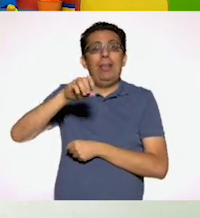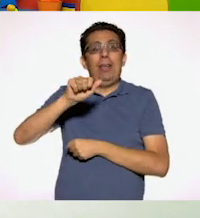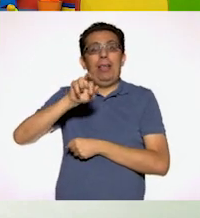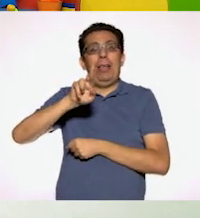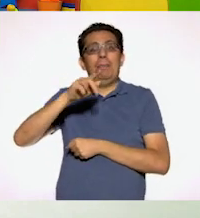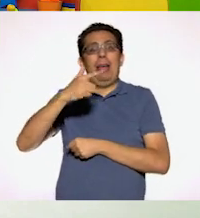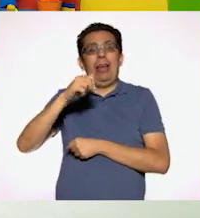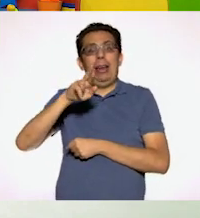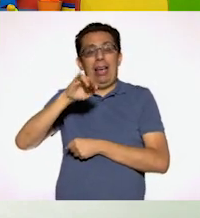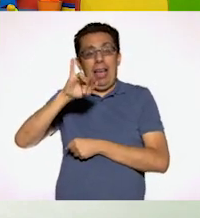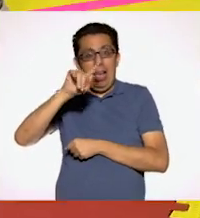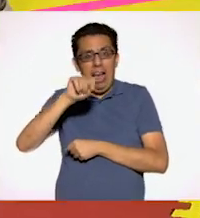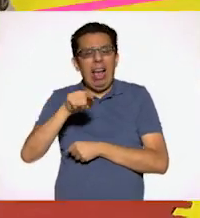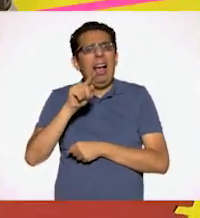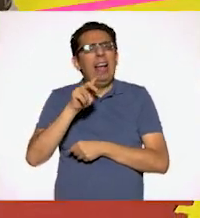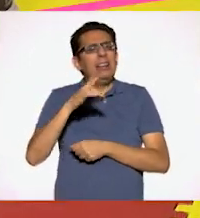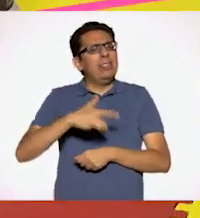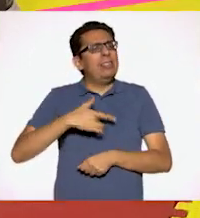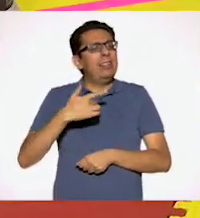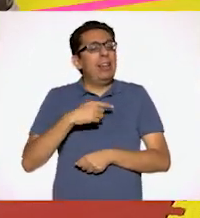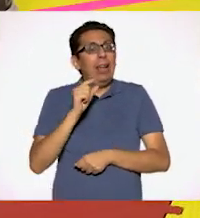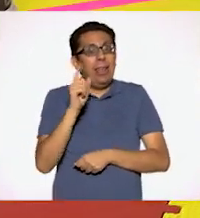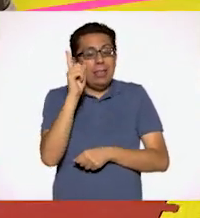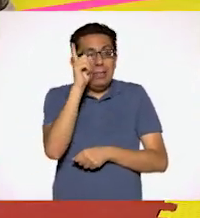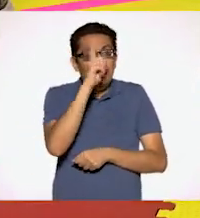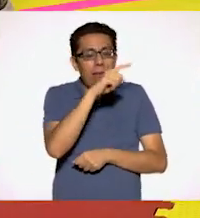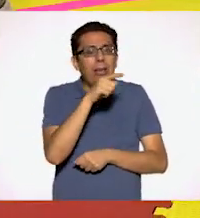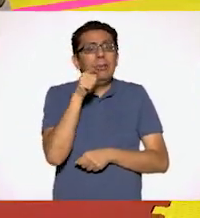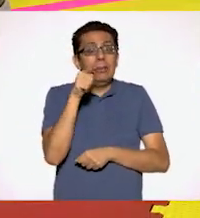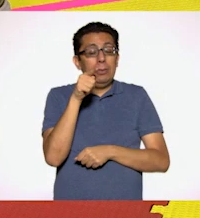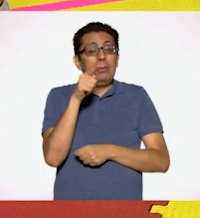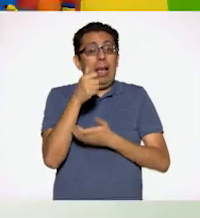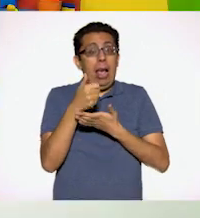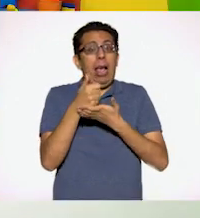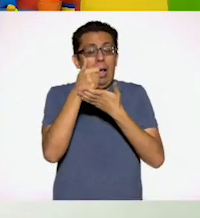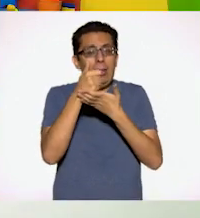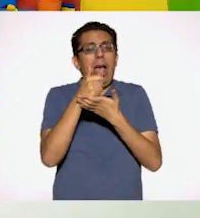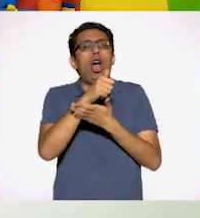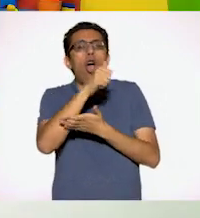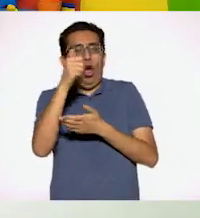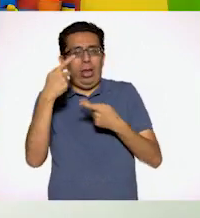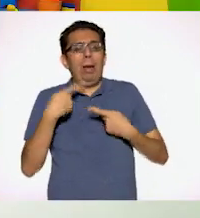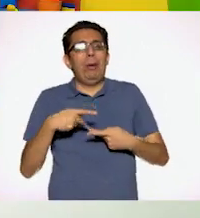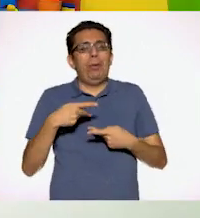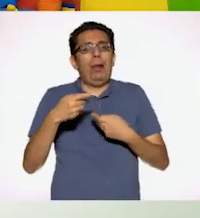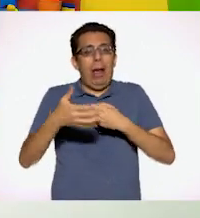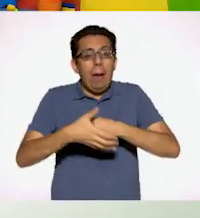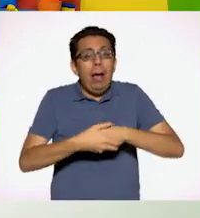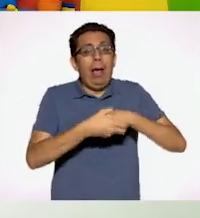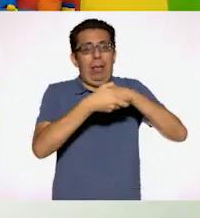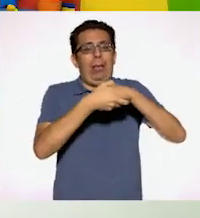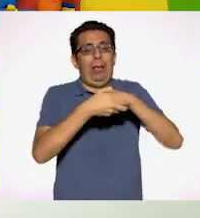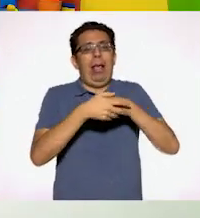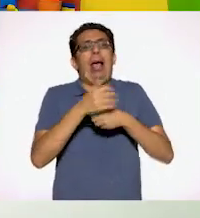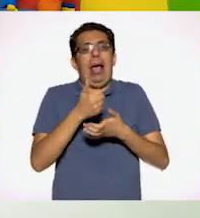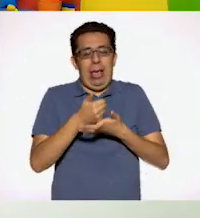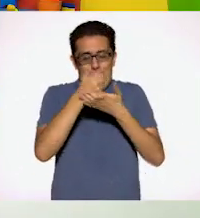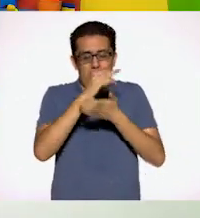Esto cuesta un poco de trabajo, Hapsiri. Si necesitas ayuda, puedes tomar la mano de la persona que te está ayudando. ¡Ayúdame!